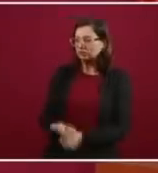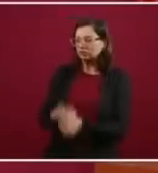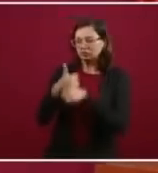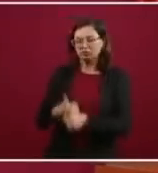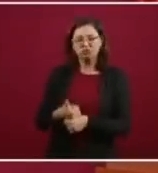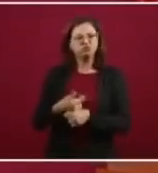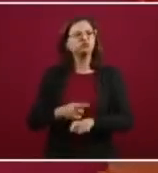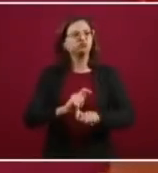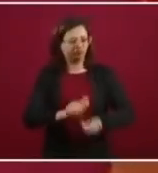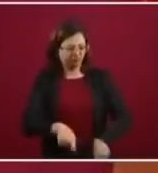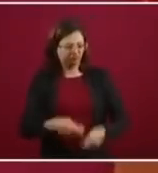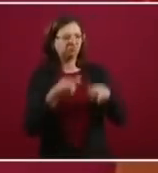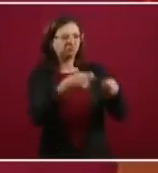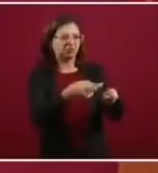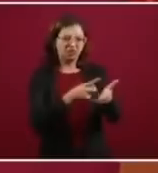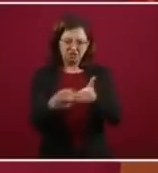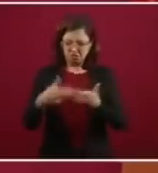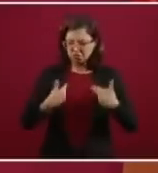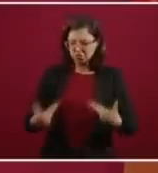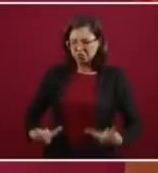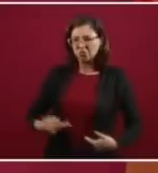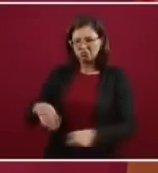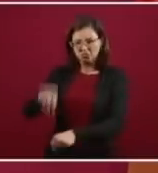de garantizar los derechos humanos?